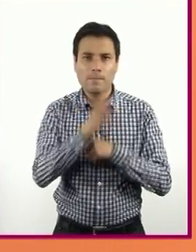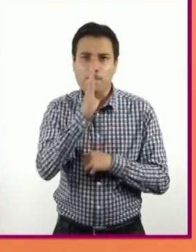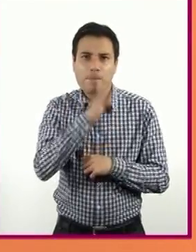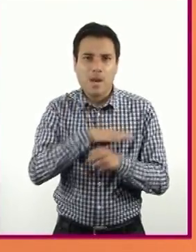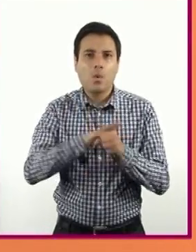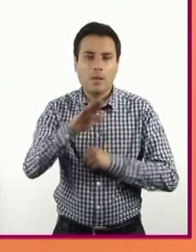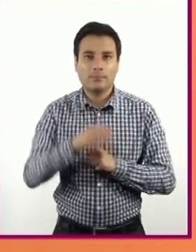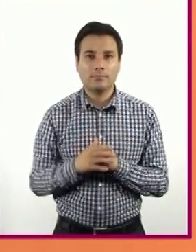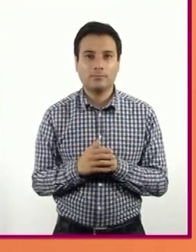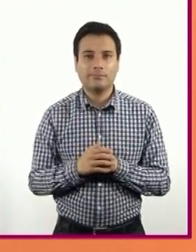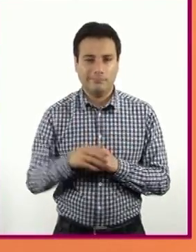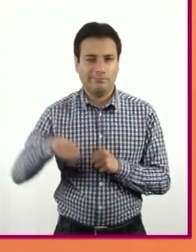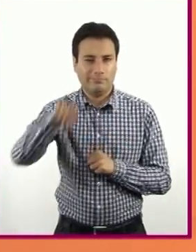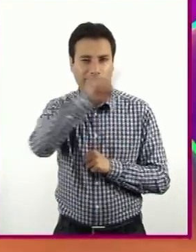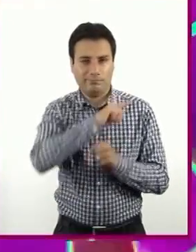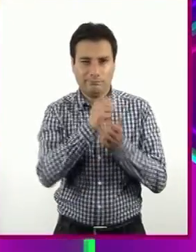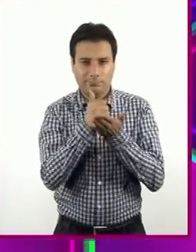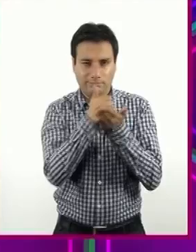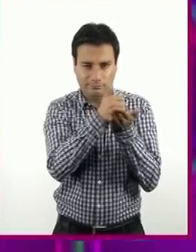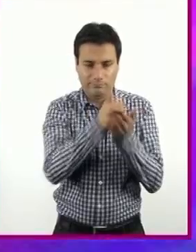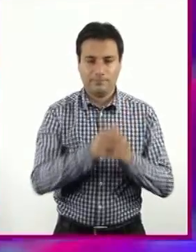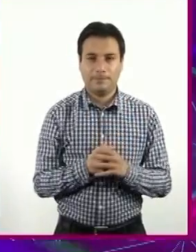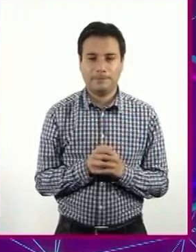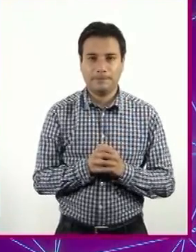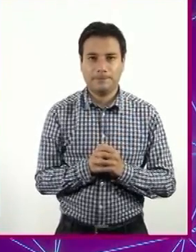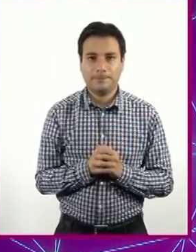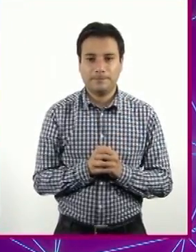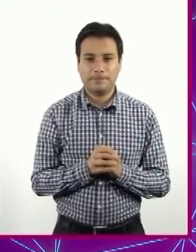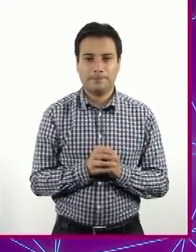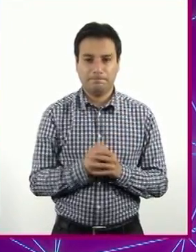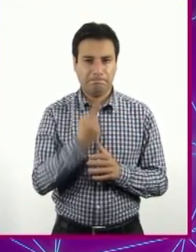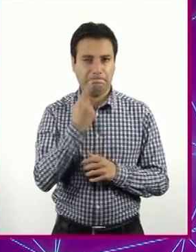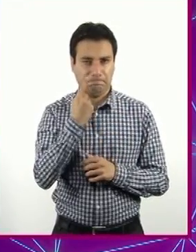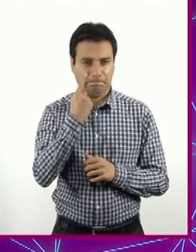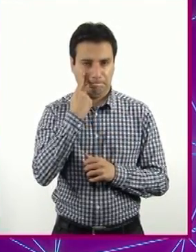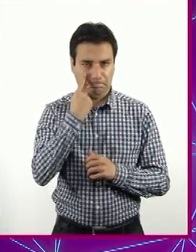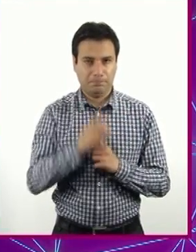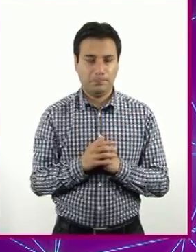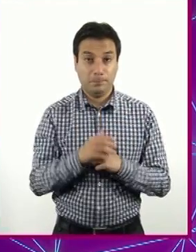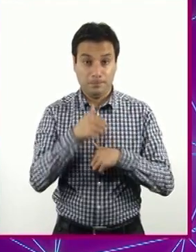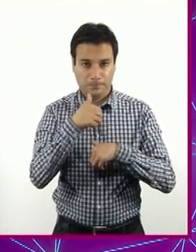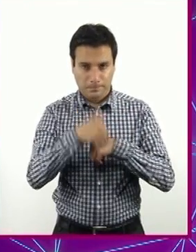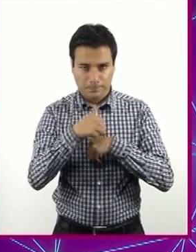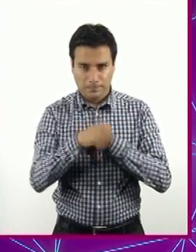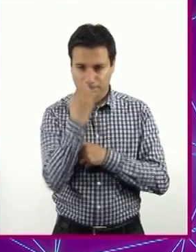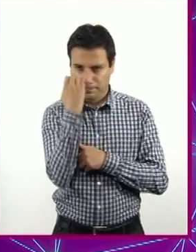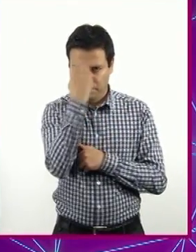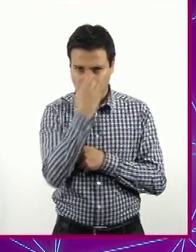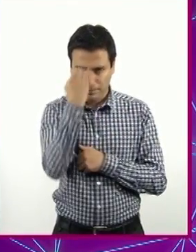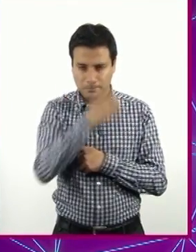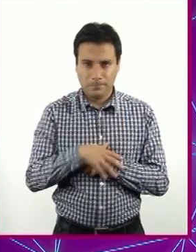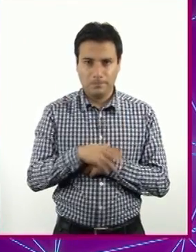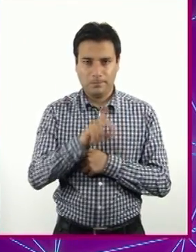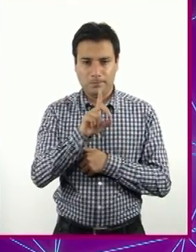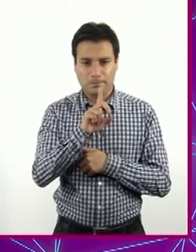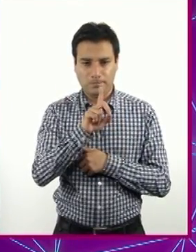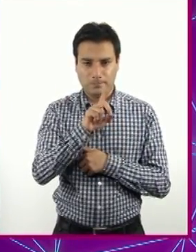Ayudemos a Lázaro con este nuevo desafío. Al observar los términos de la sucesión